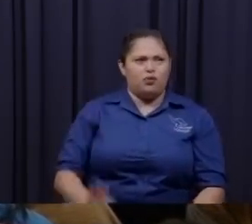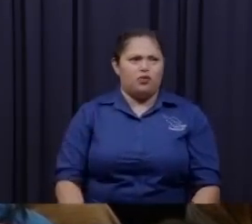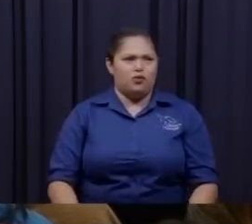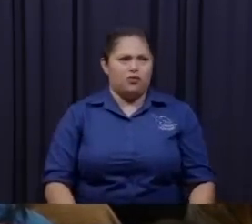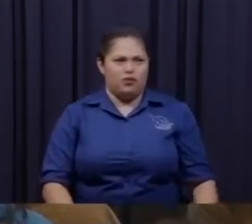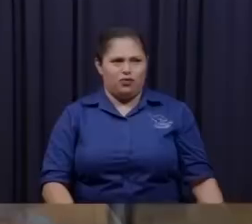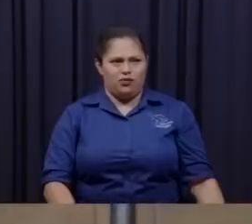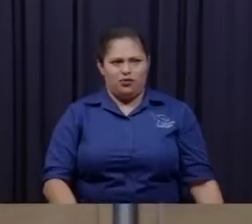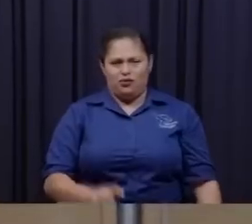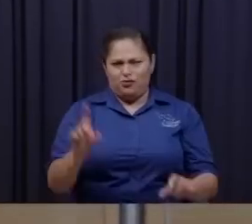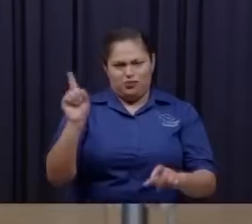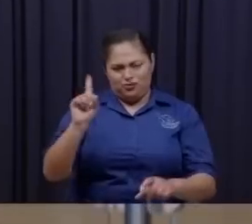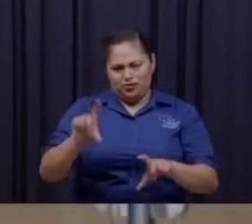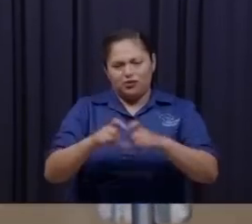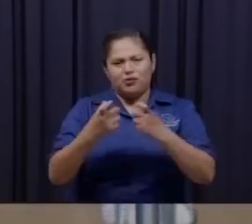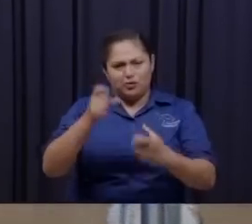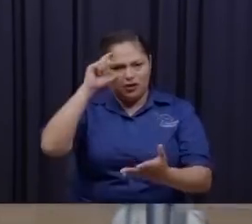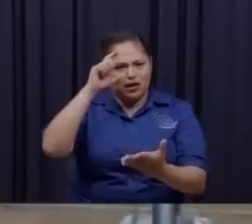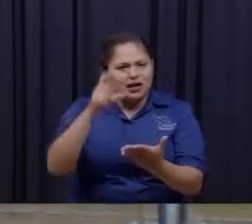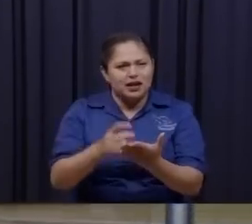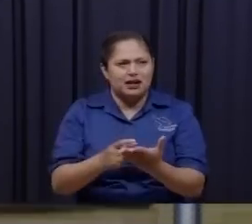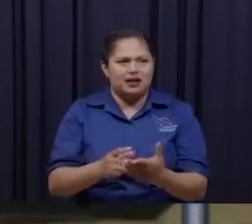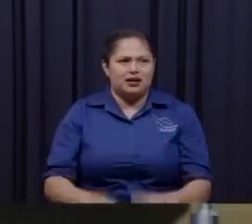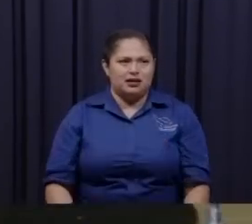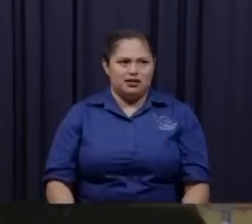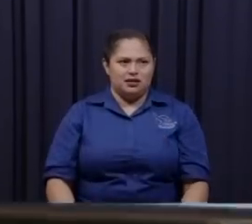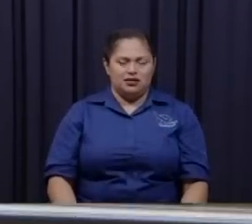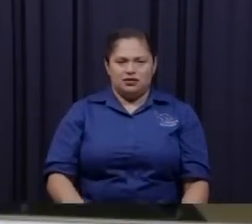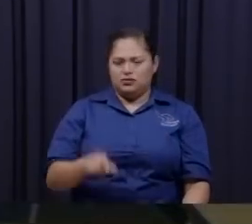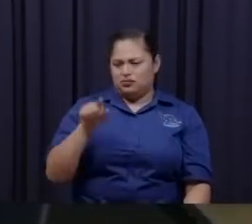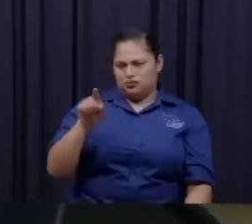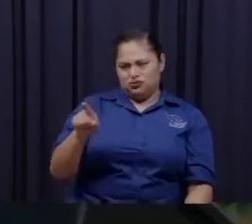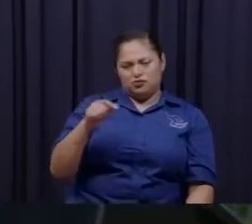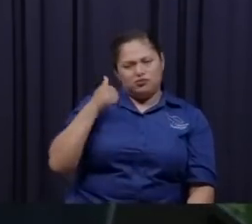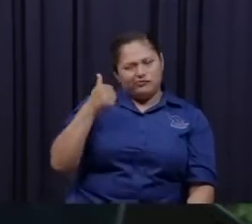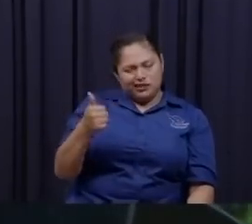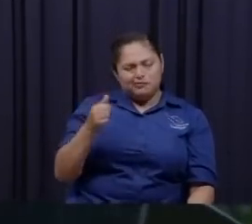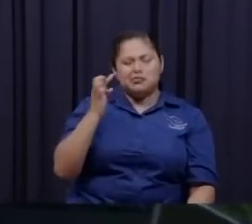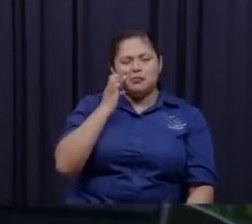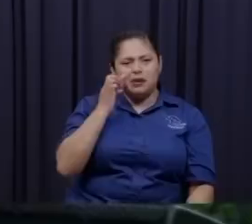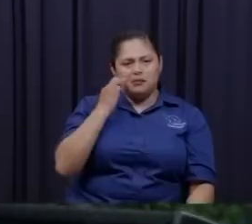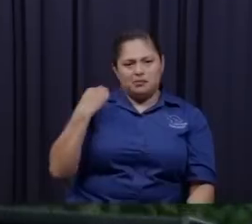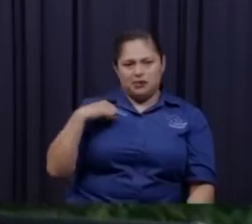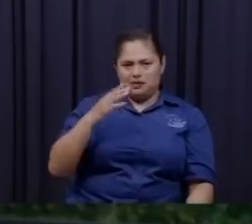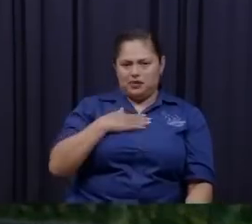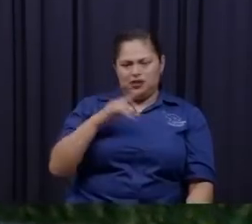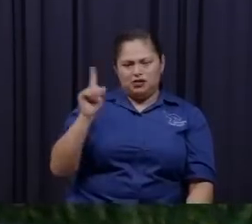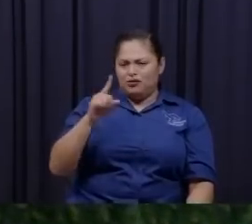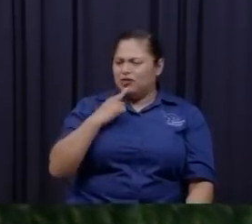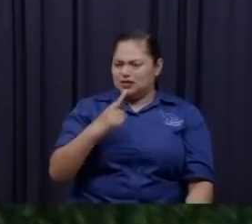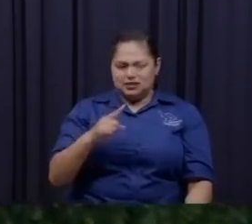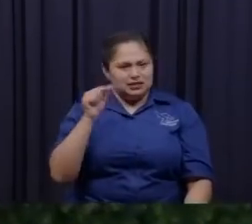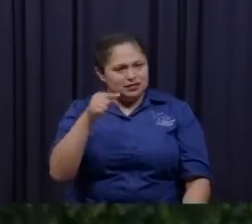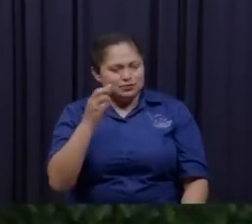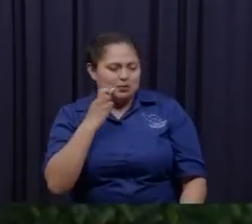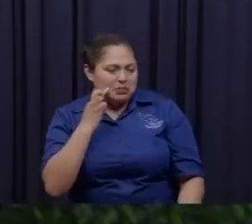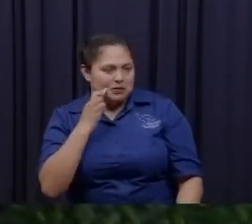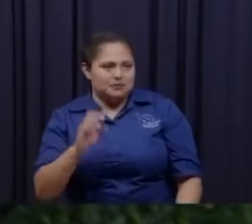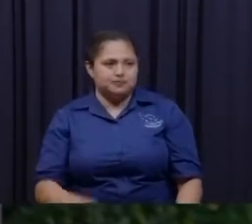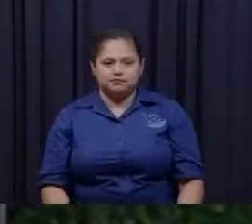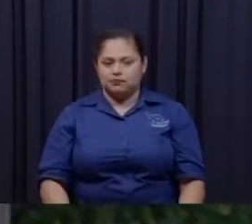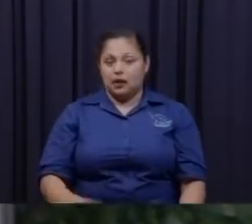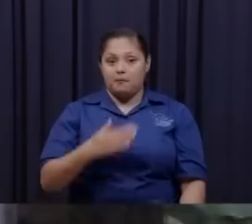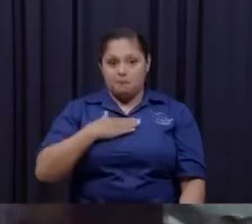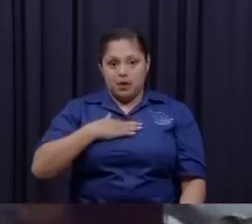¿cómo va a creer usted eso? No, usted ha sido un excelente padre. No me diga eso, papá, por favor. No, me